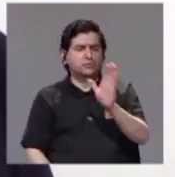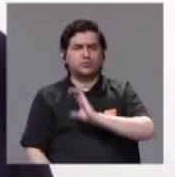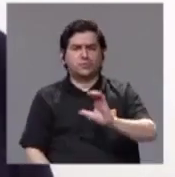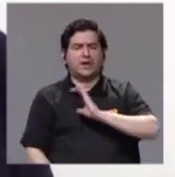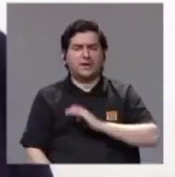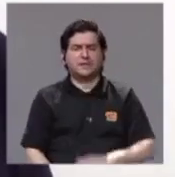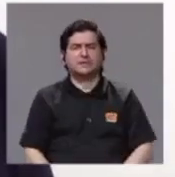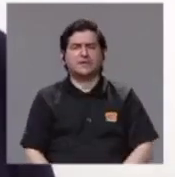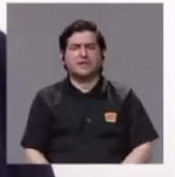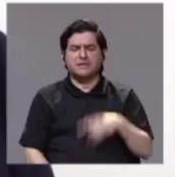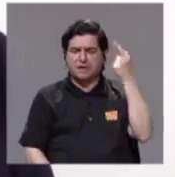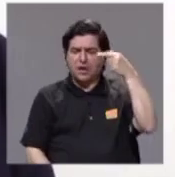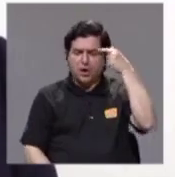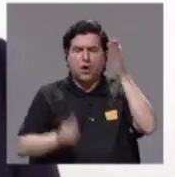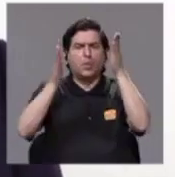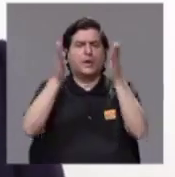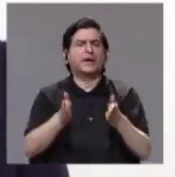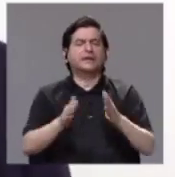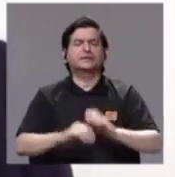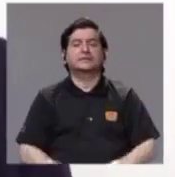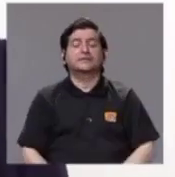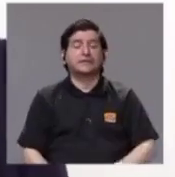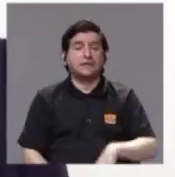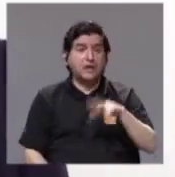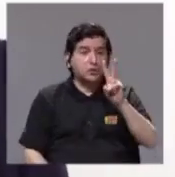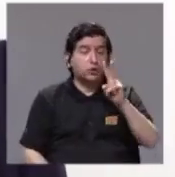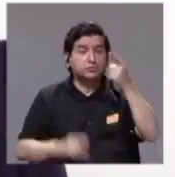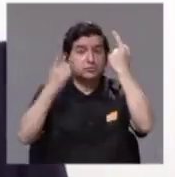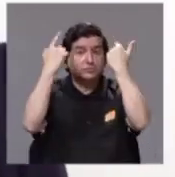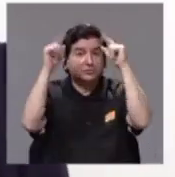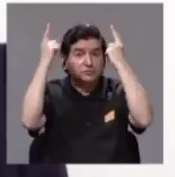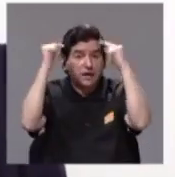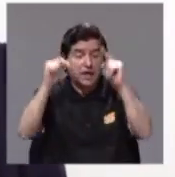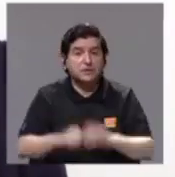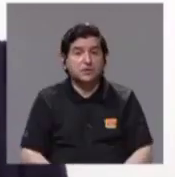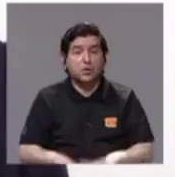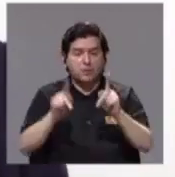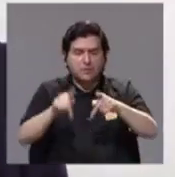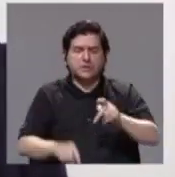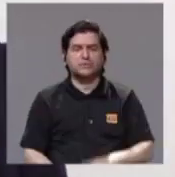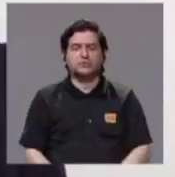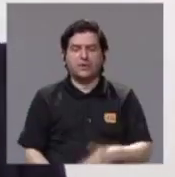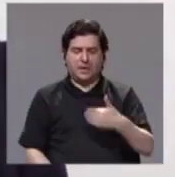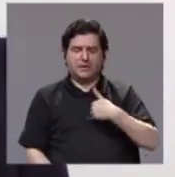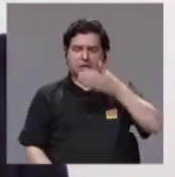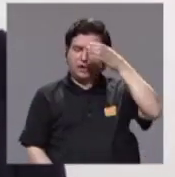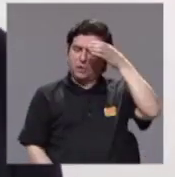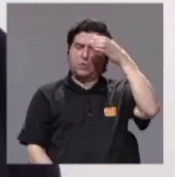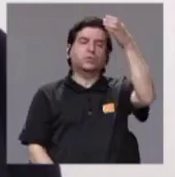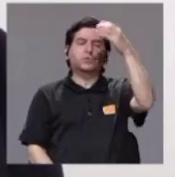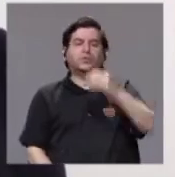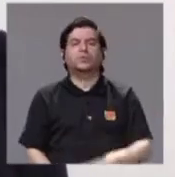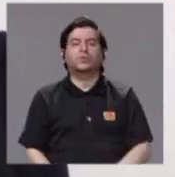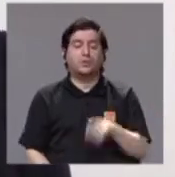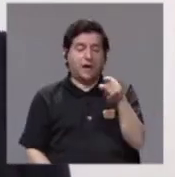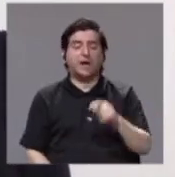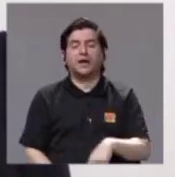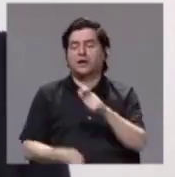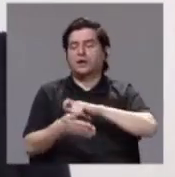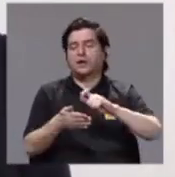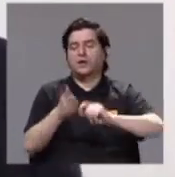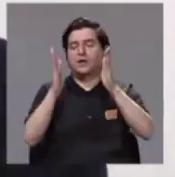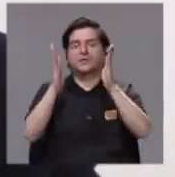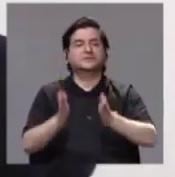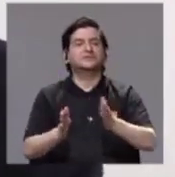de Estado, de gobernante, y dos, tuvo un éxito como hombre culto, como